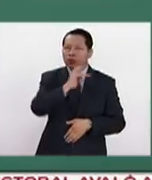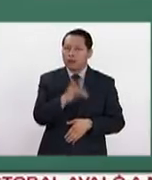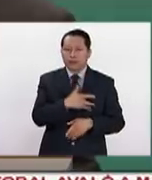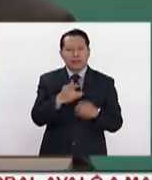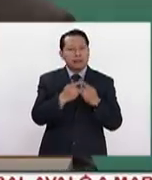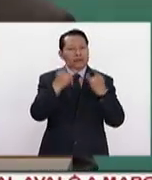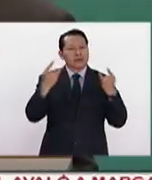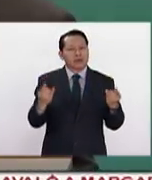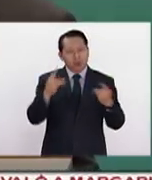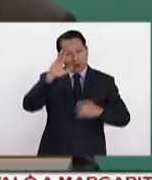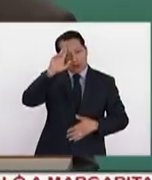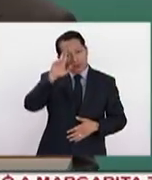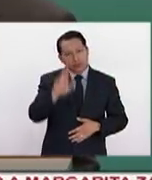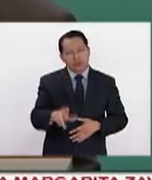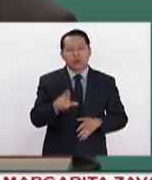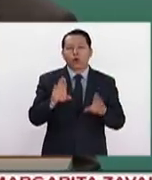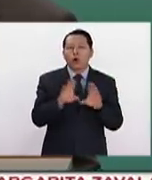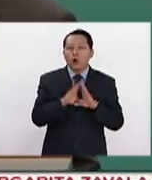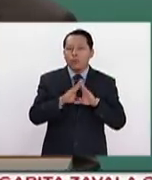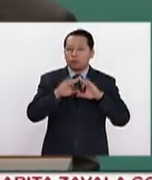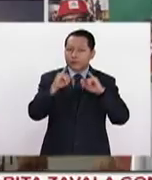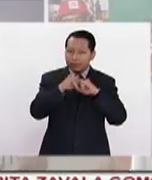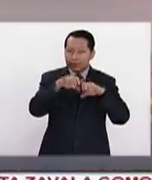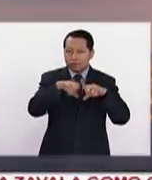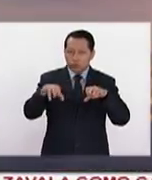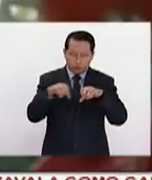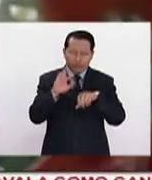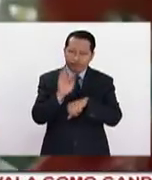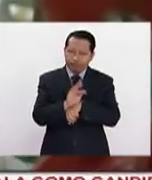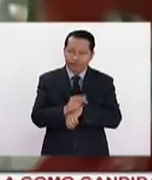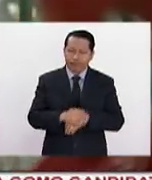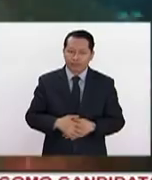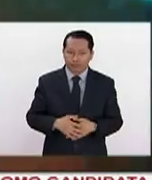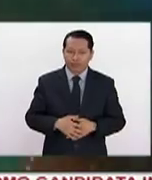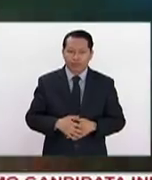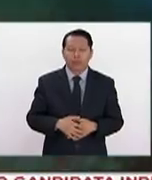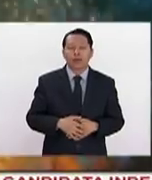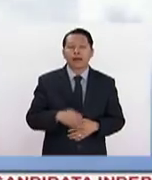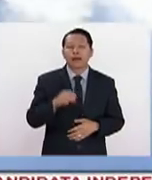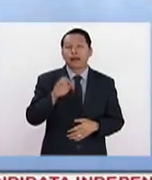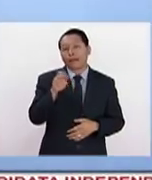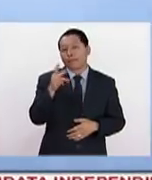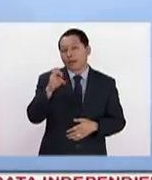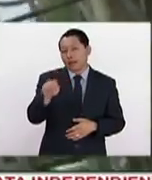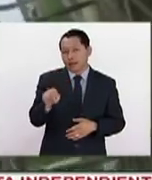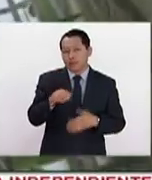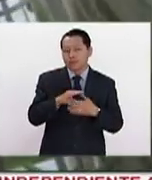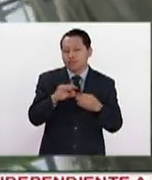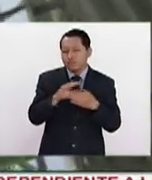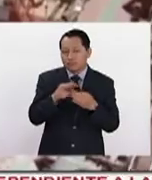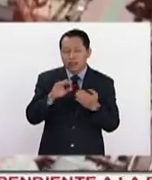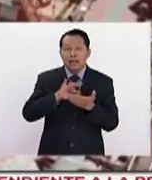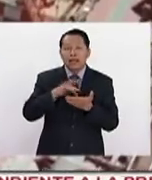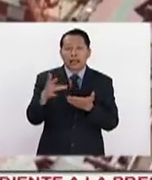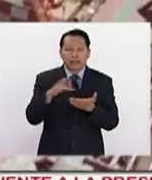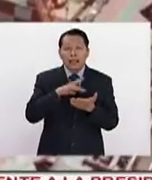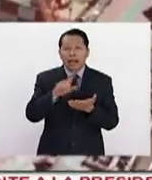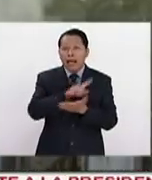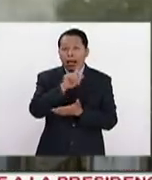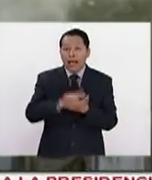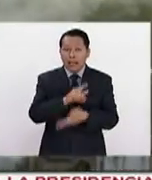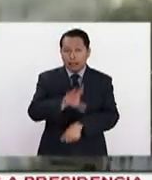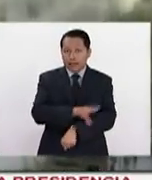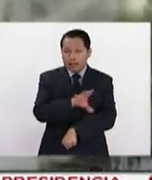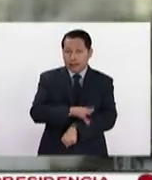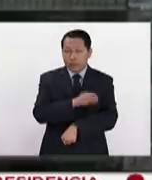y fortaleciendo nuestras instituciones. El presidente Enrique Peña Nieto recordó que gracias a la reforma energética, Se